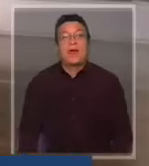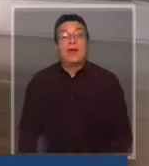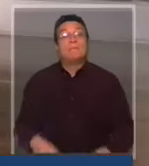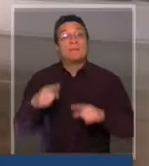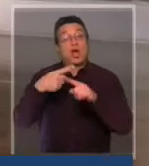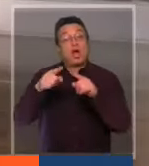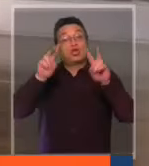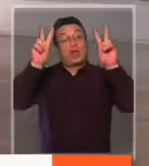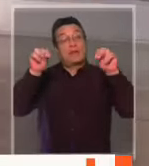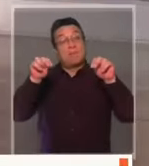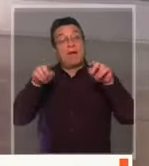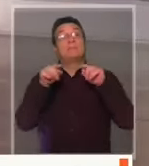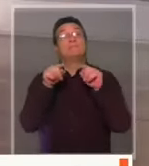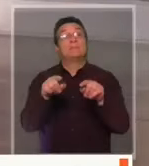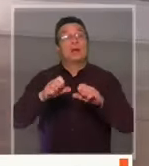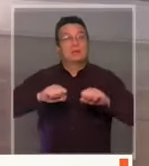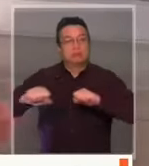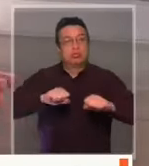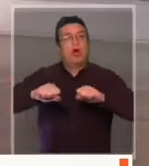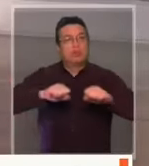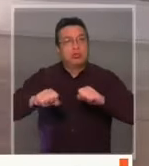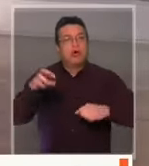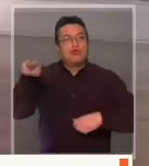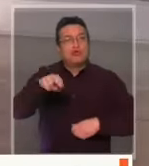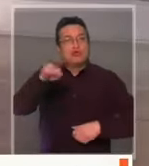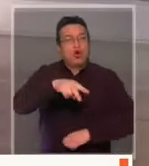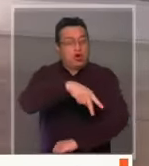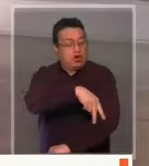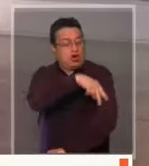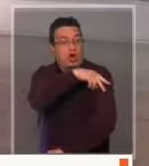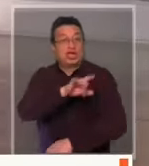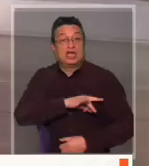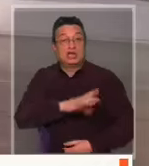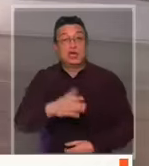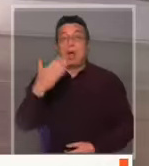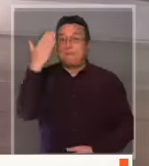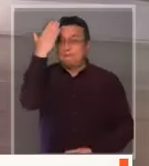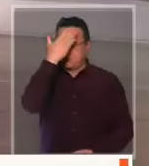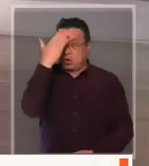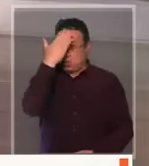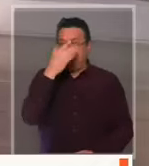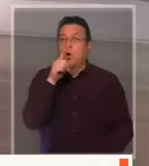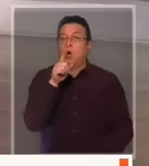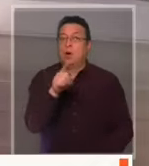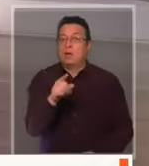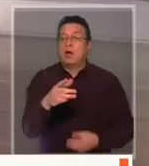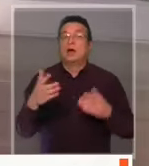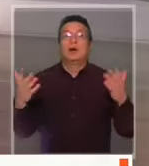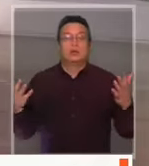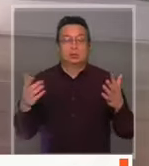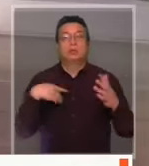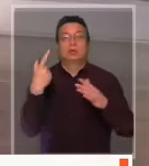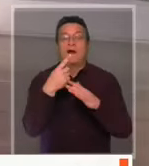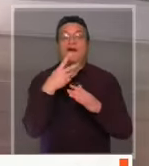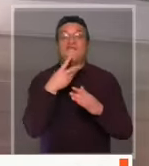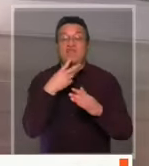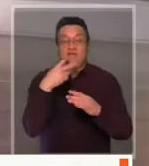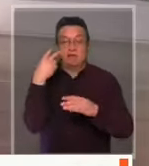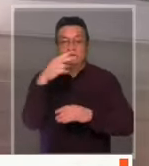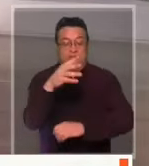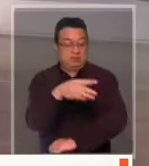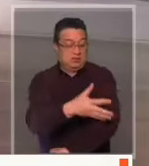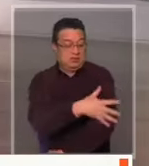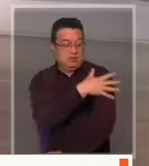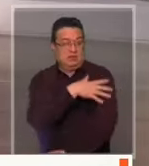En otros temas, una seguidilla de sismos en el norte de nuestro país ha generado lógica preocupación entre los habitantes de esa zona, pero también